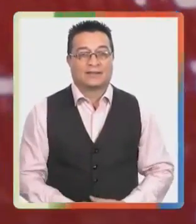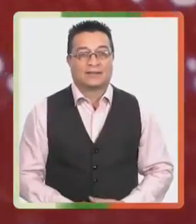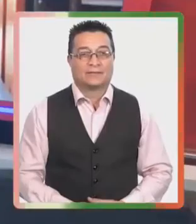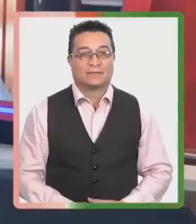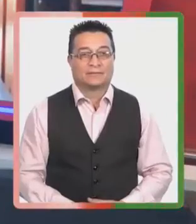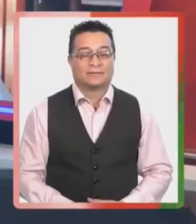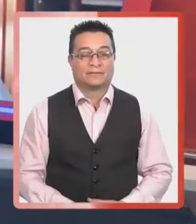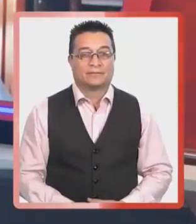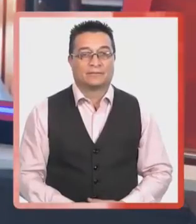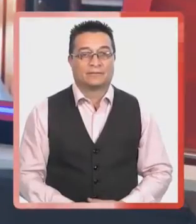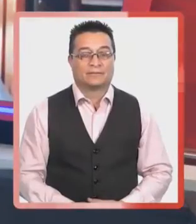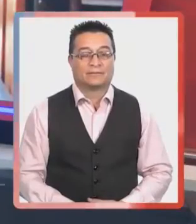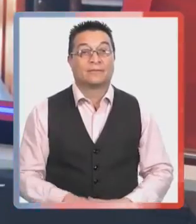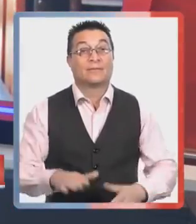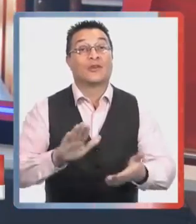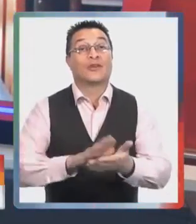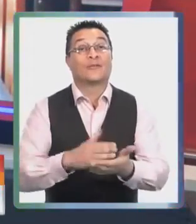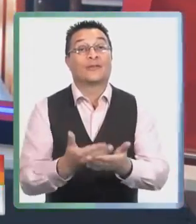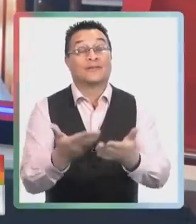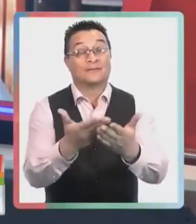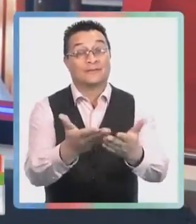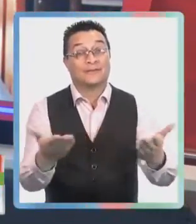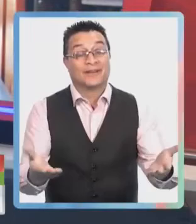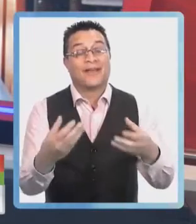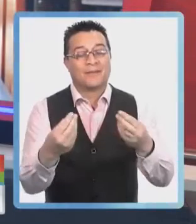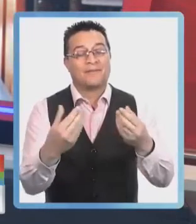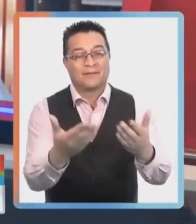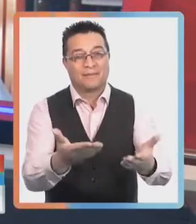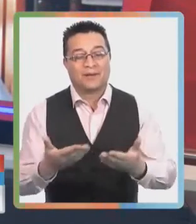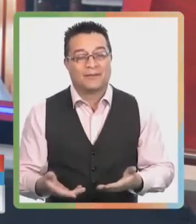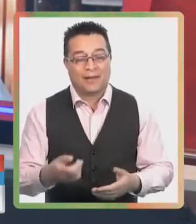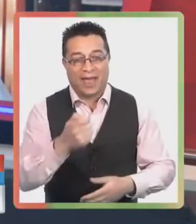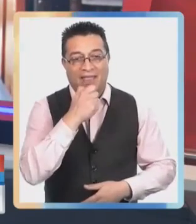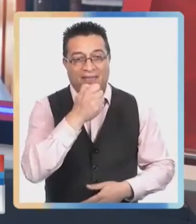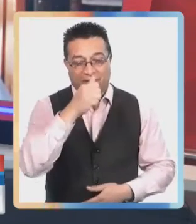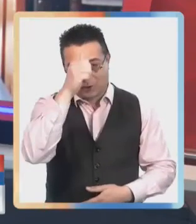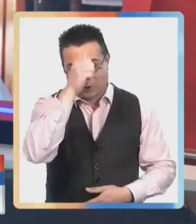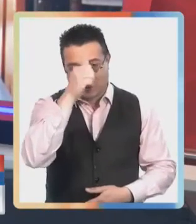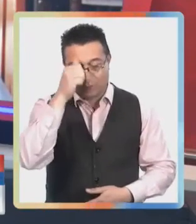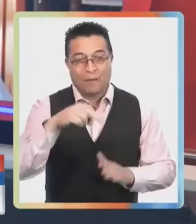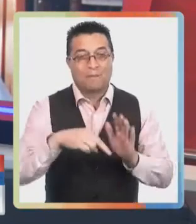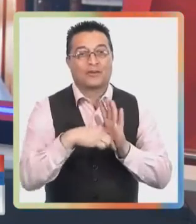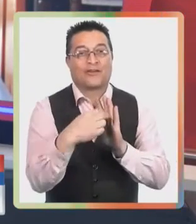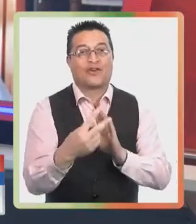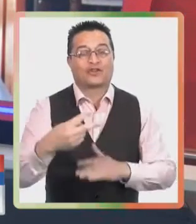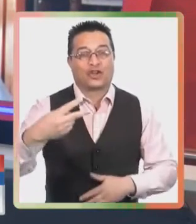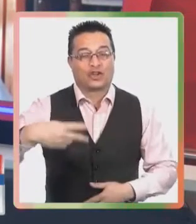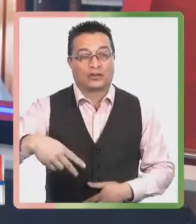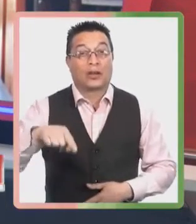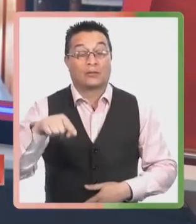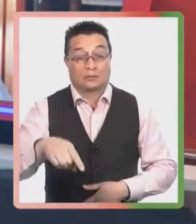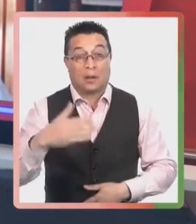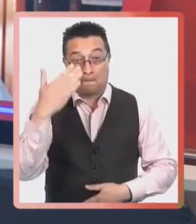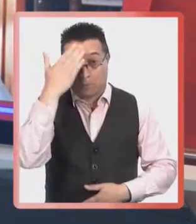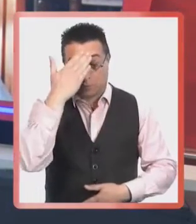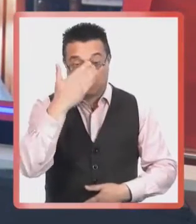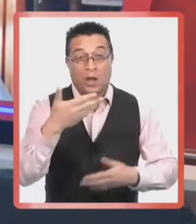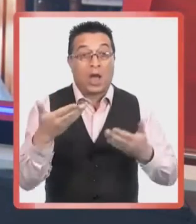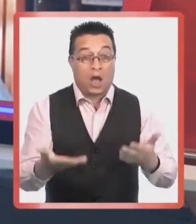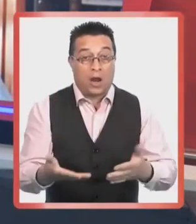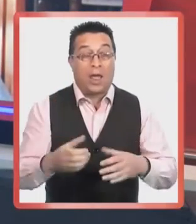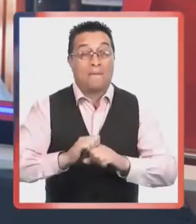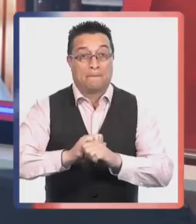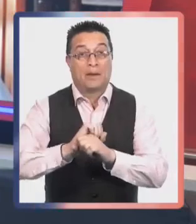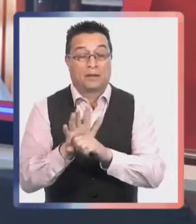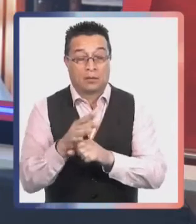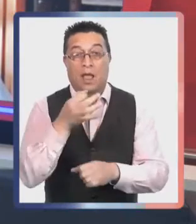Noticias. ¿Qué tal? ¿Cómo están ustedes? Les damos la bienvenida a la entrevista del domingo de Portavoz Noticias. Estamos preocupados por este